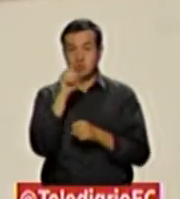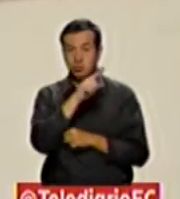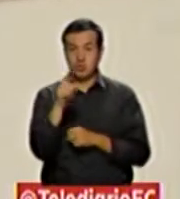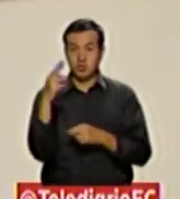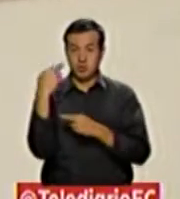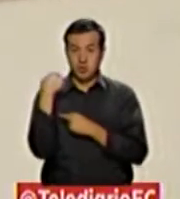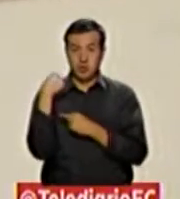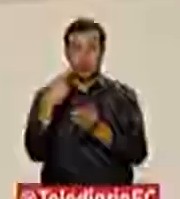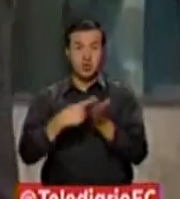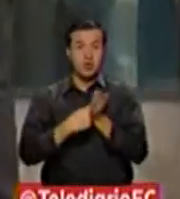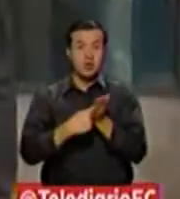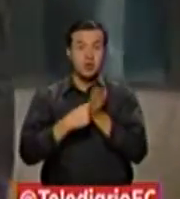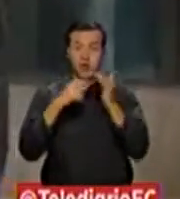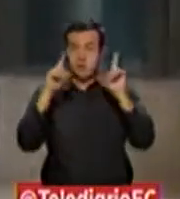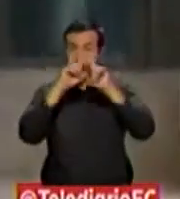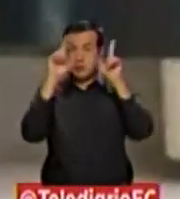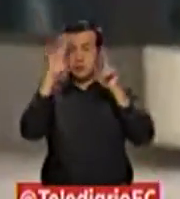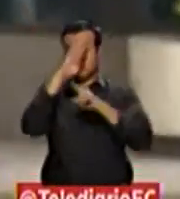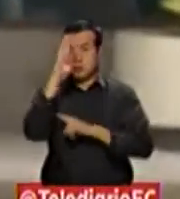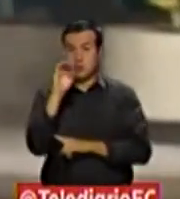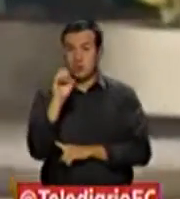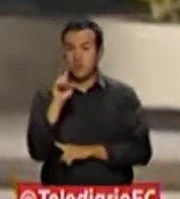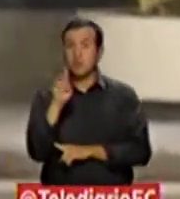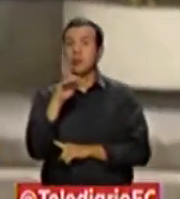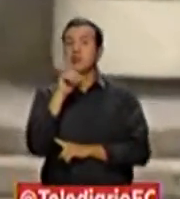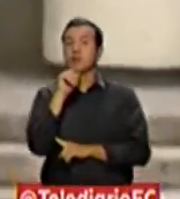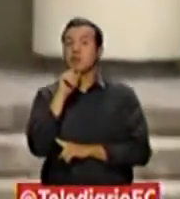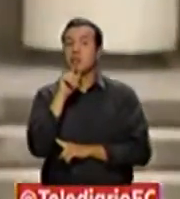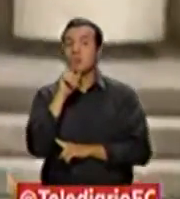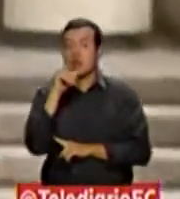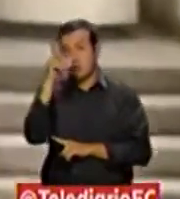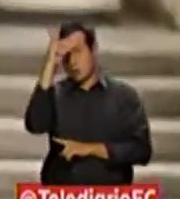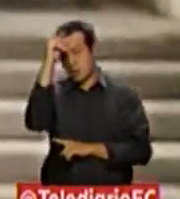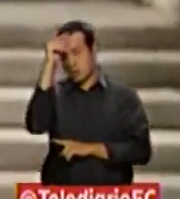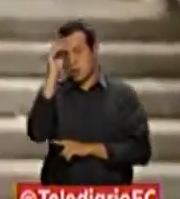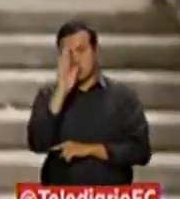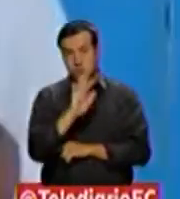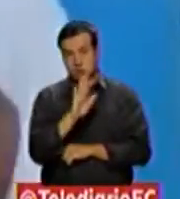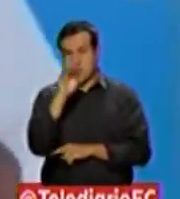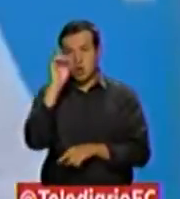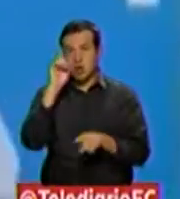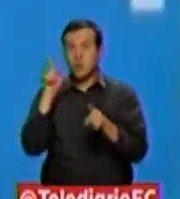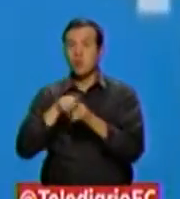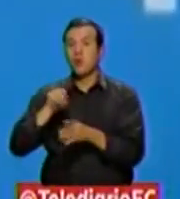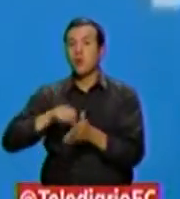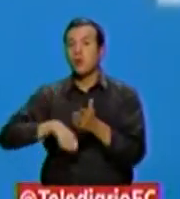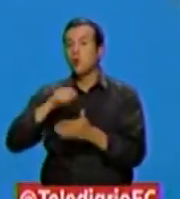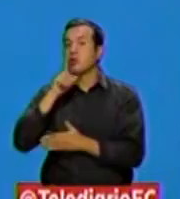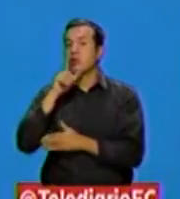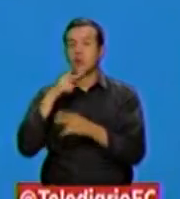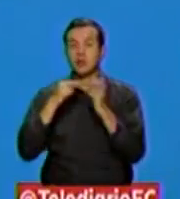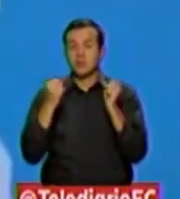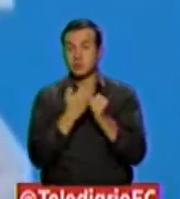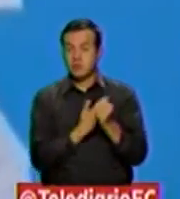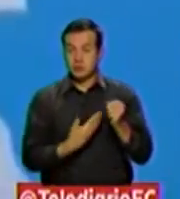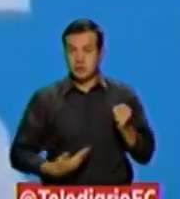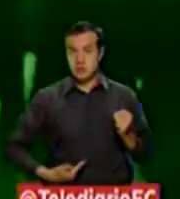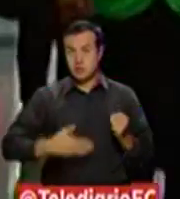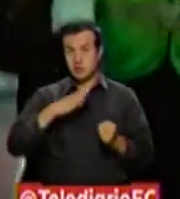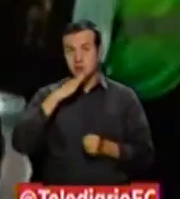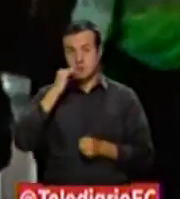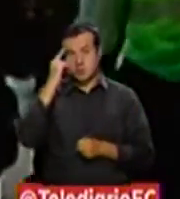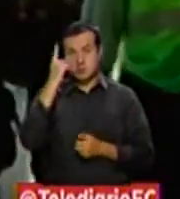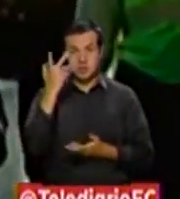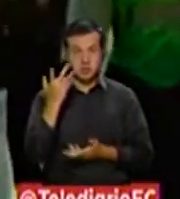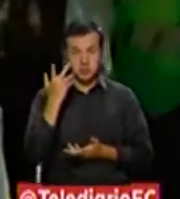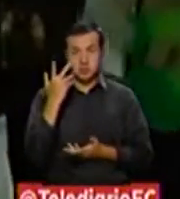de las negociaciones con Odebrecht era Jorge Glass, mientras quien firmaba los acuerdos, el exmandatario Rafael Correa.